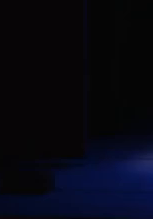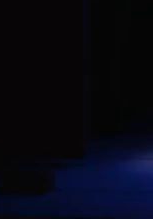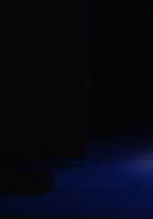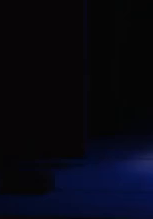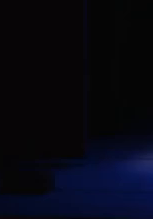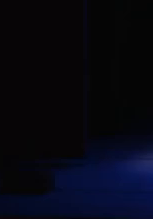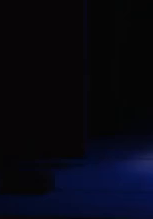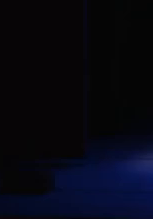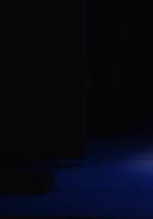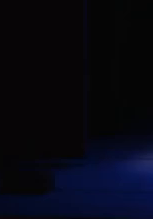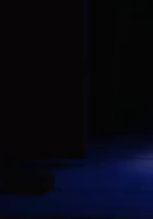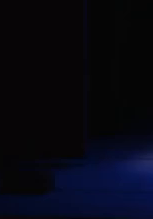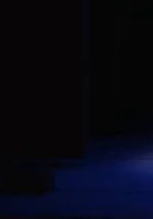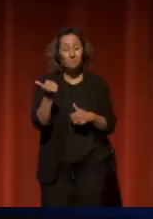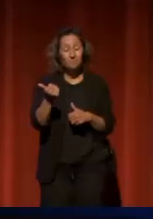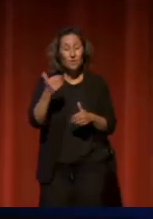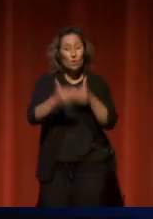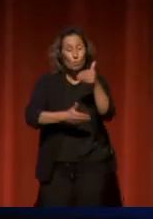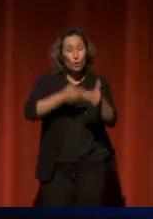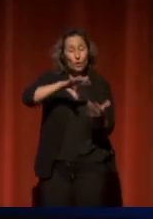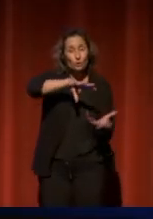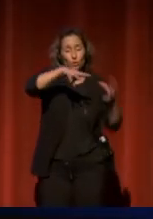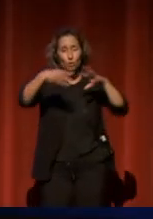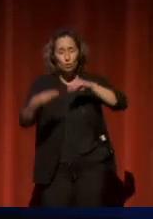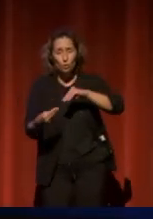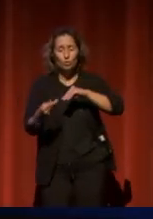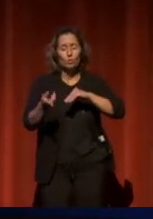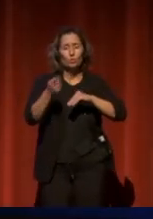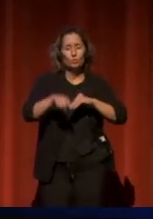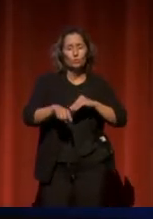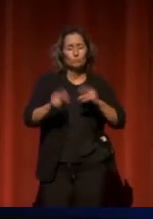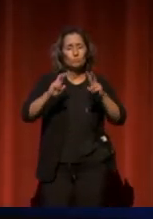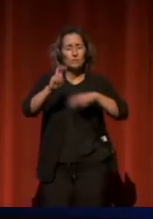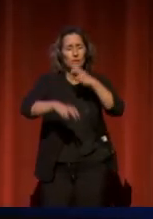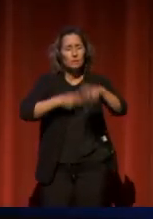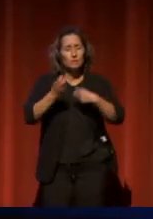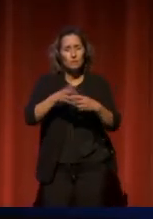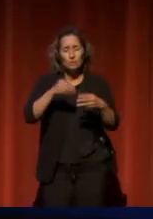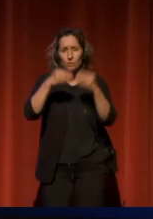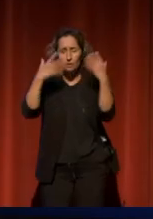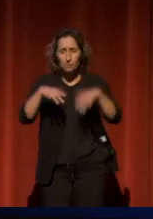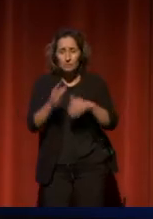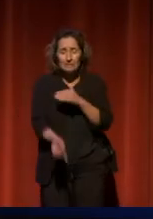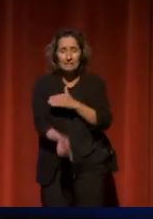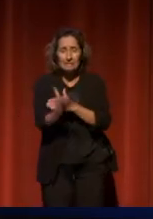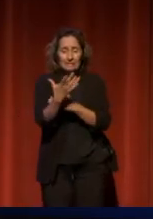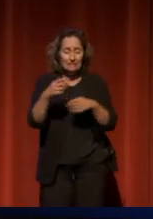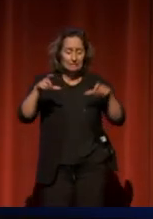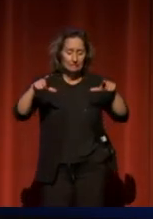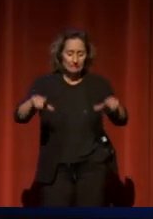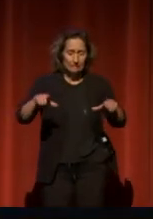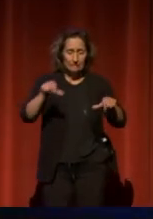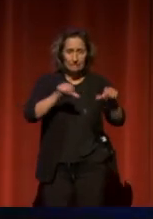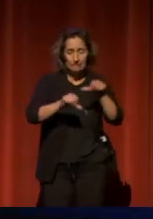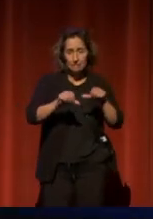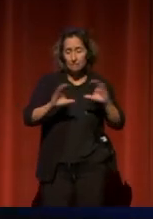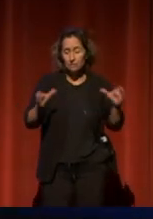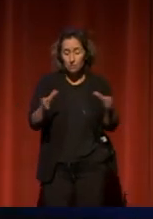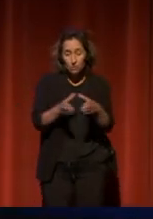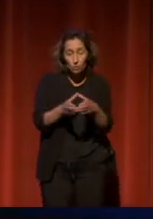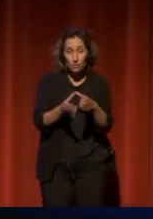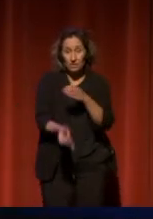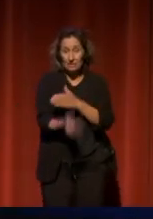para potenciar procesos de transformación y renovación democrática a través de la creación de laboratorios y comunidades de